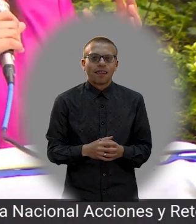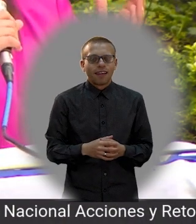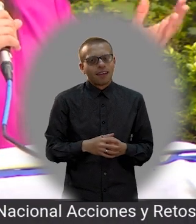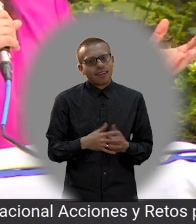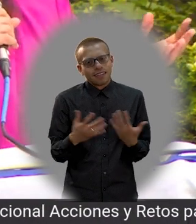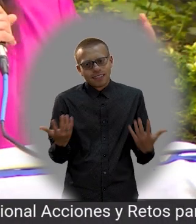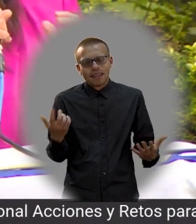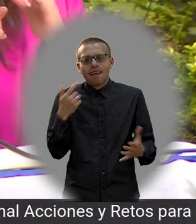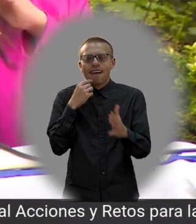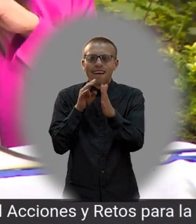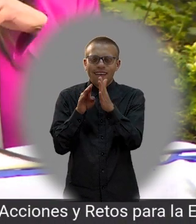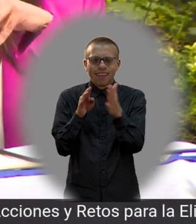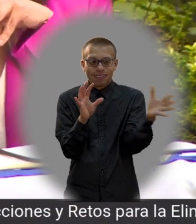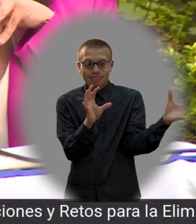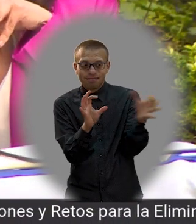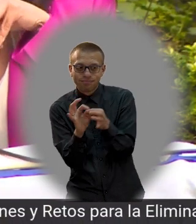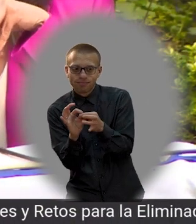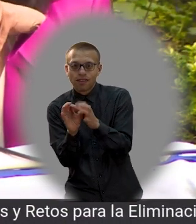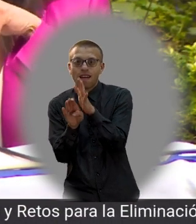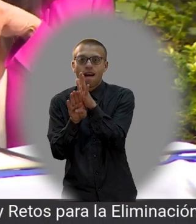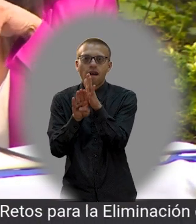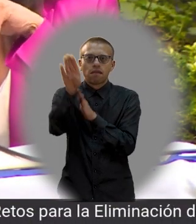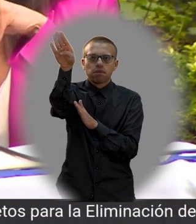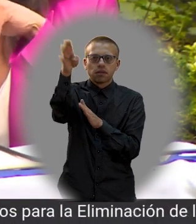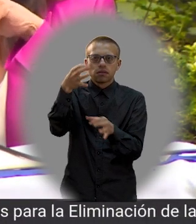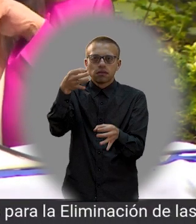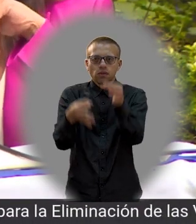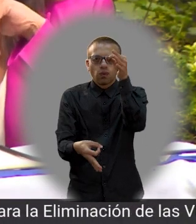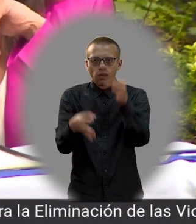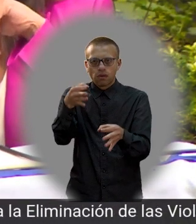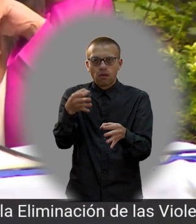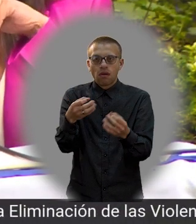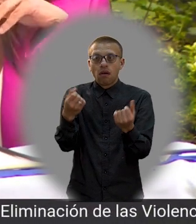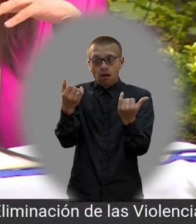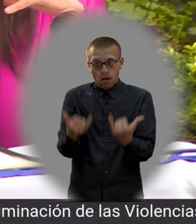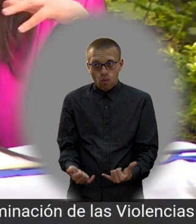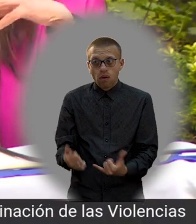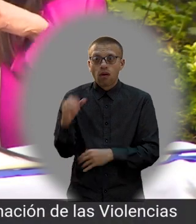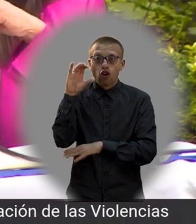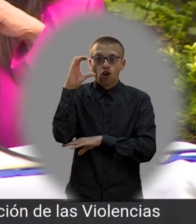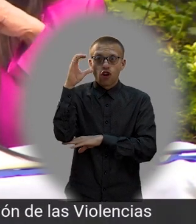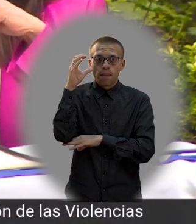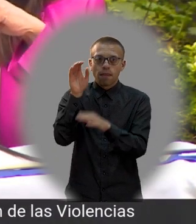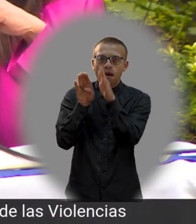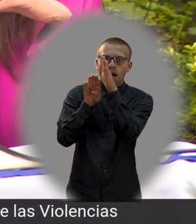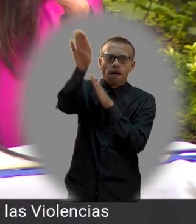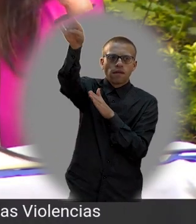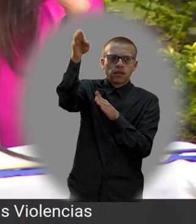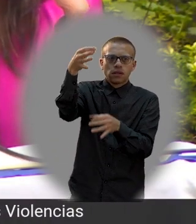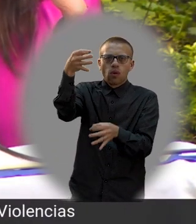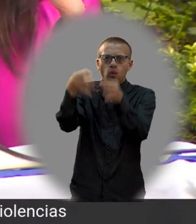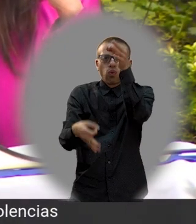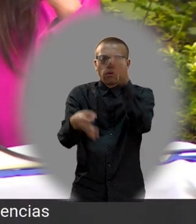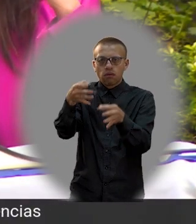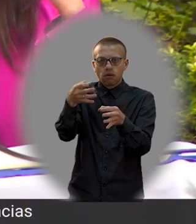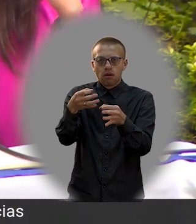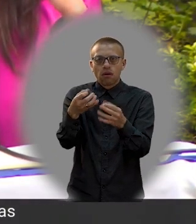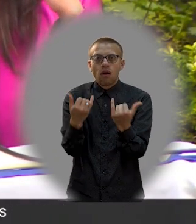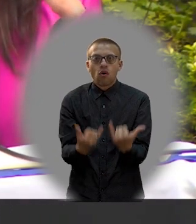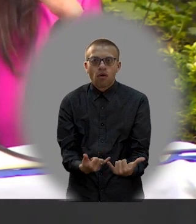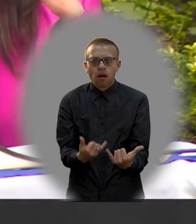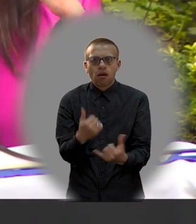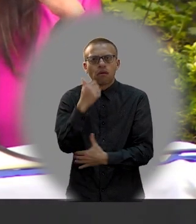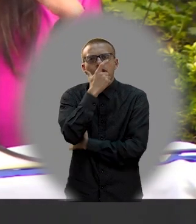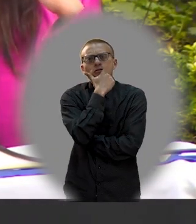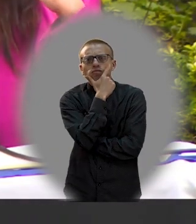los avances jurídicos, porque es que en Colombia sí tenemos muchos avances jurídicos. Tenemos una cultura jurídica que está muy pensada en creer